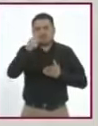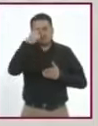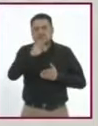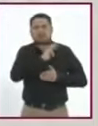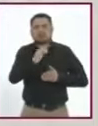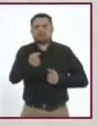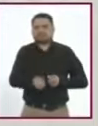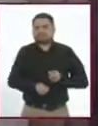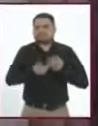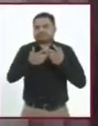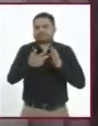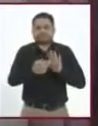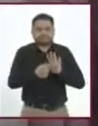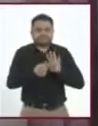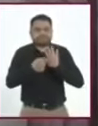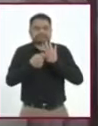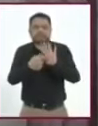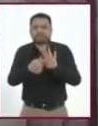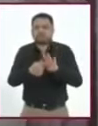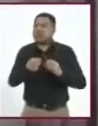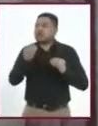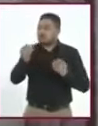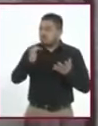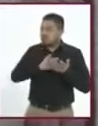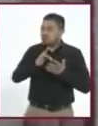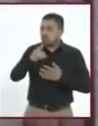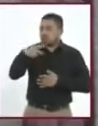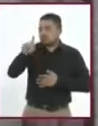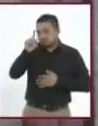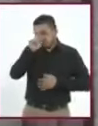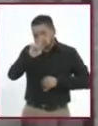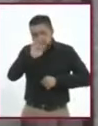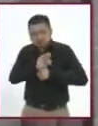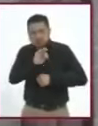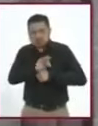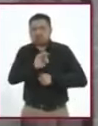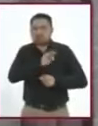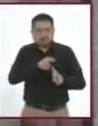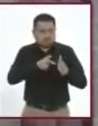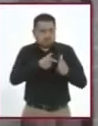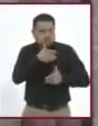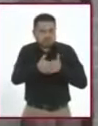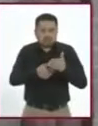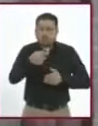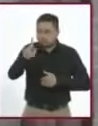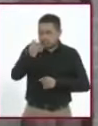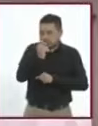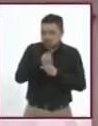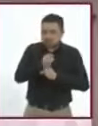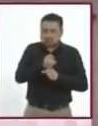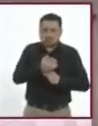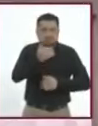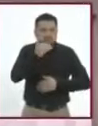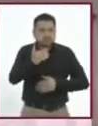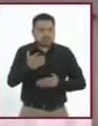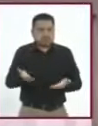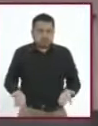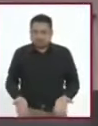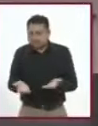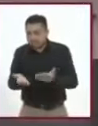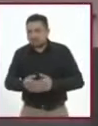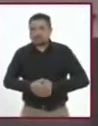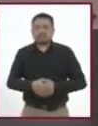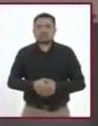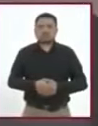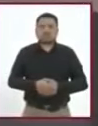nuestra exposición. Muchas gracias por tus consejos. Puedes continuar con tu investigación. Kate